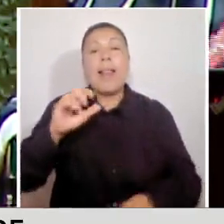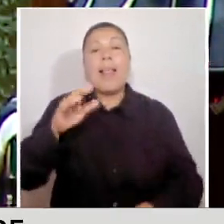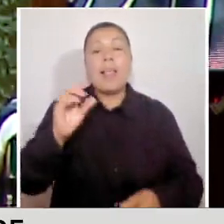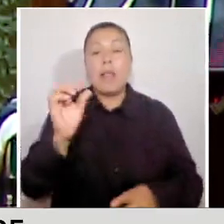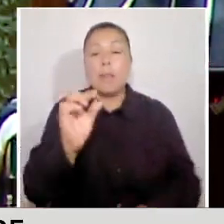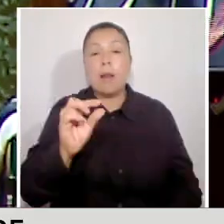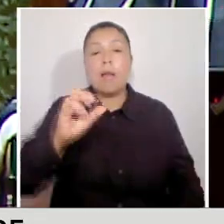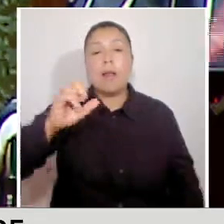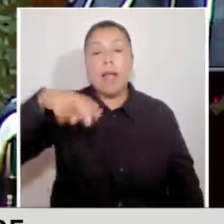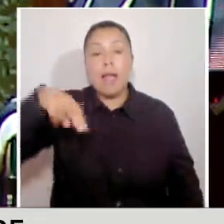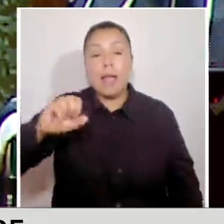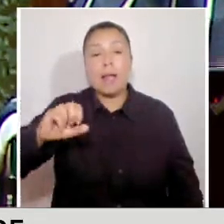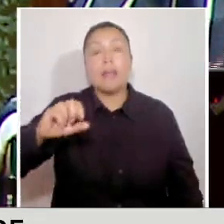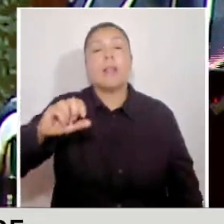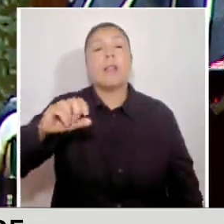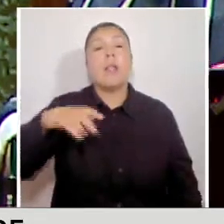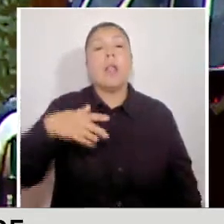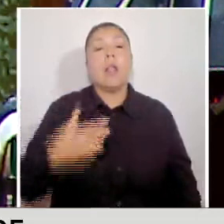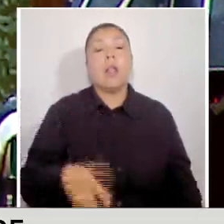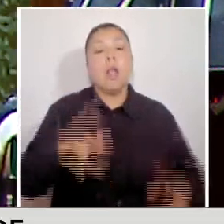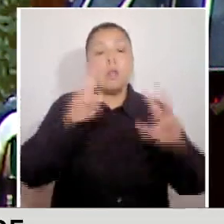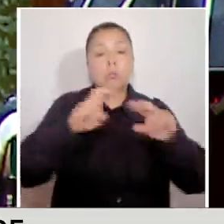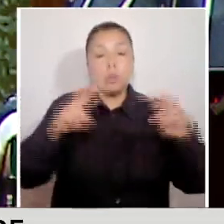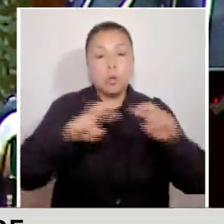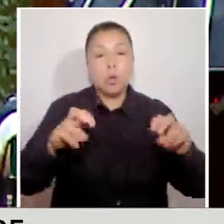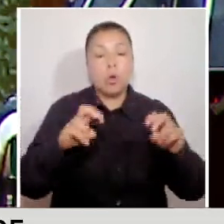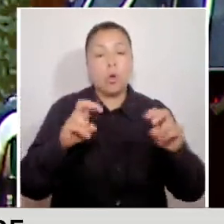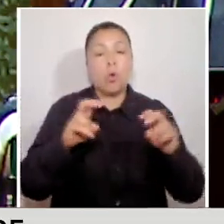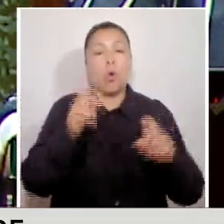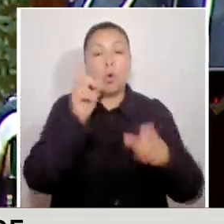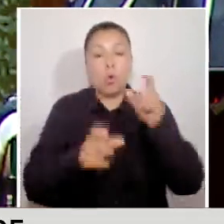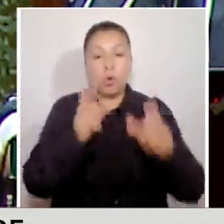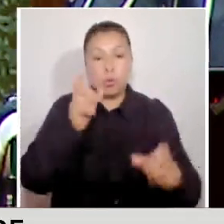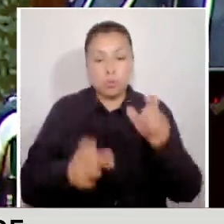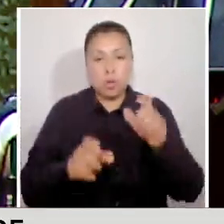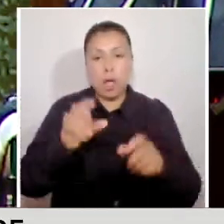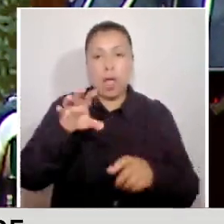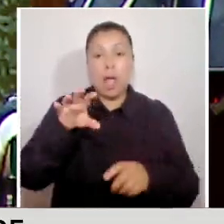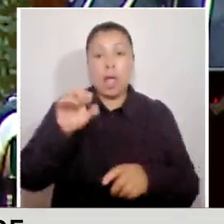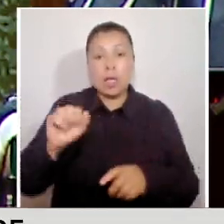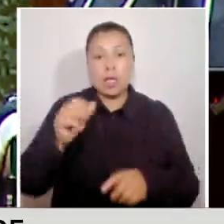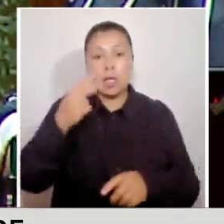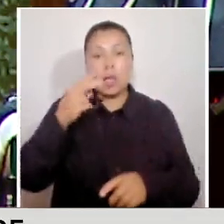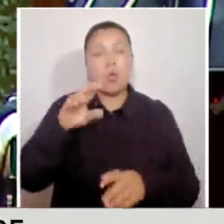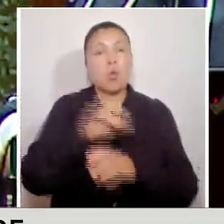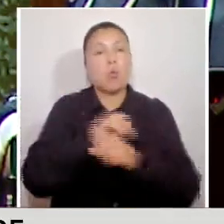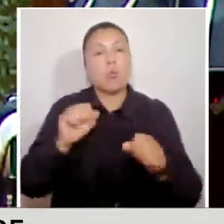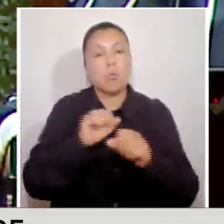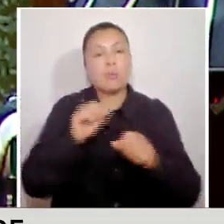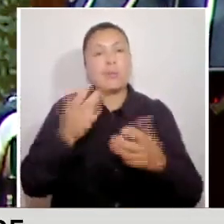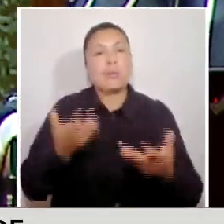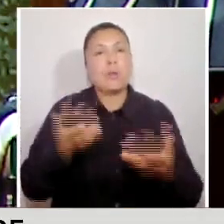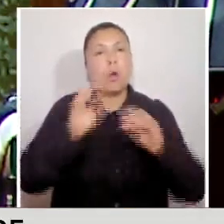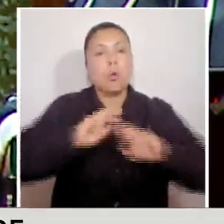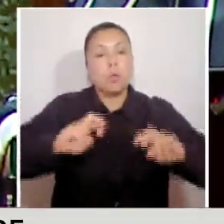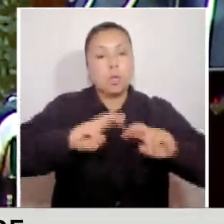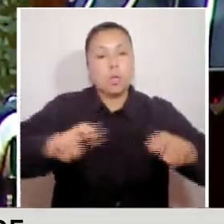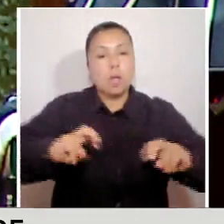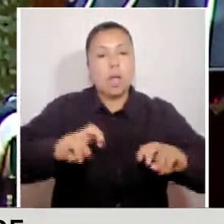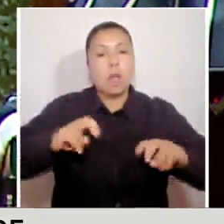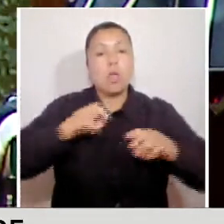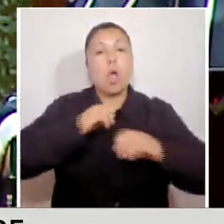siguiente de investigaciones dirigidas contra personas cuya identidad no puede ser determinada o de investigaciones dirigidas contra